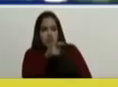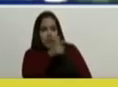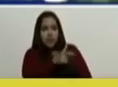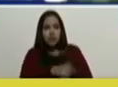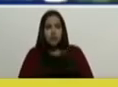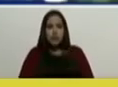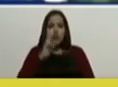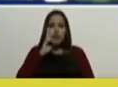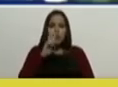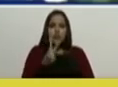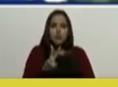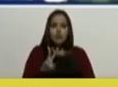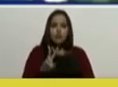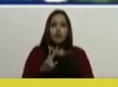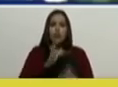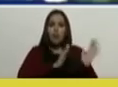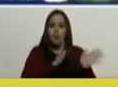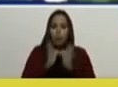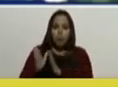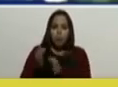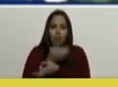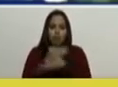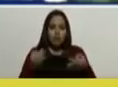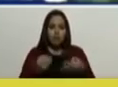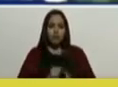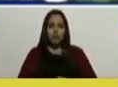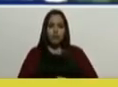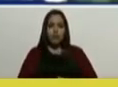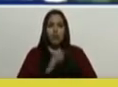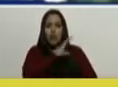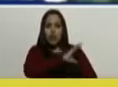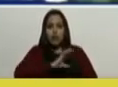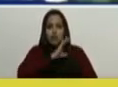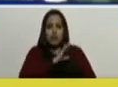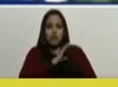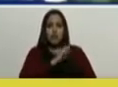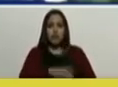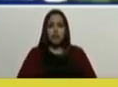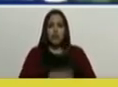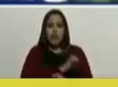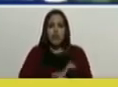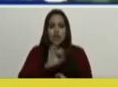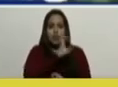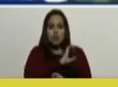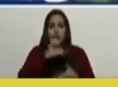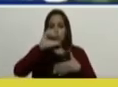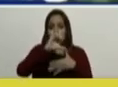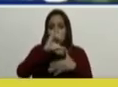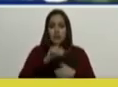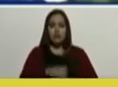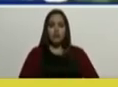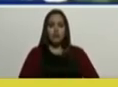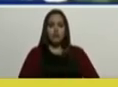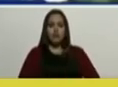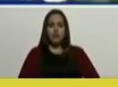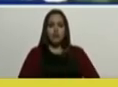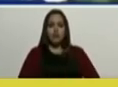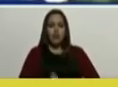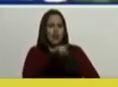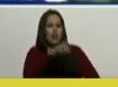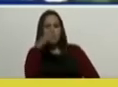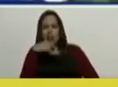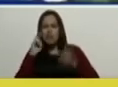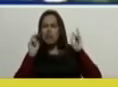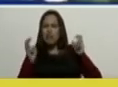con una visión técnica, con una visión de altura. El Consejo Energético Suramericano, ahí no estaba tanto el